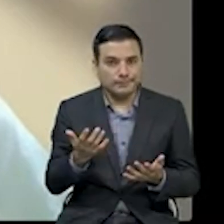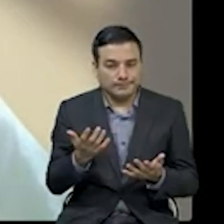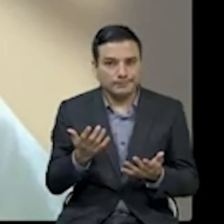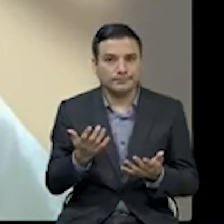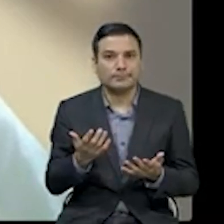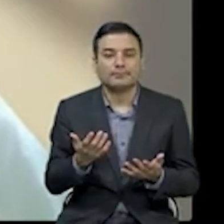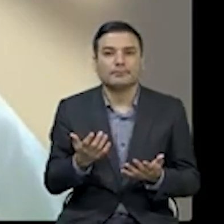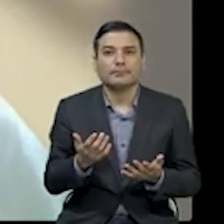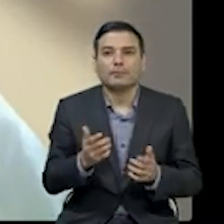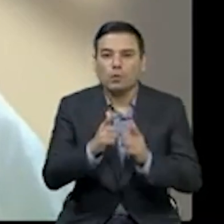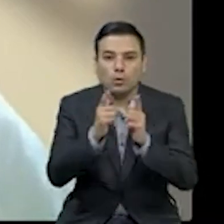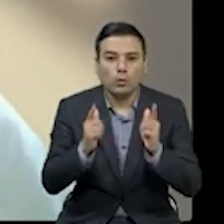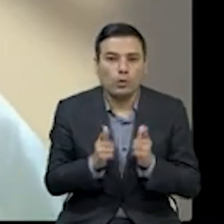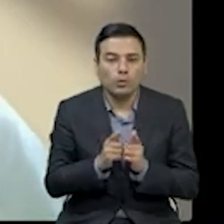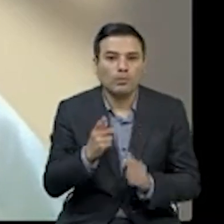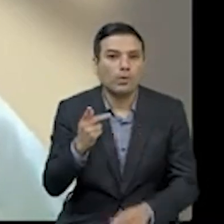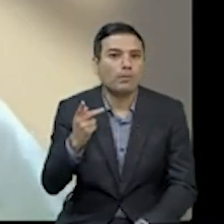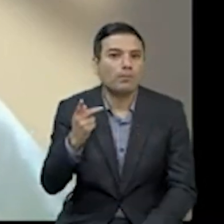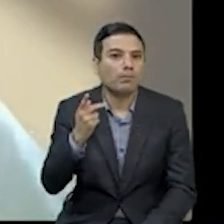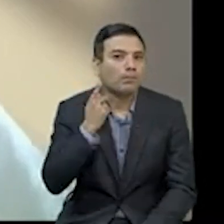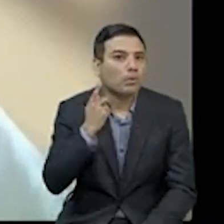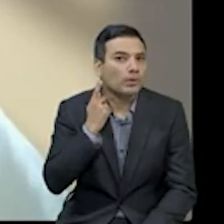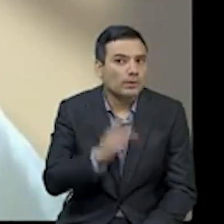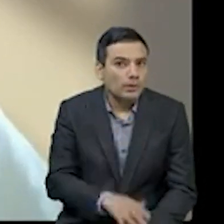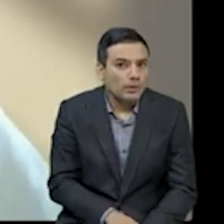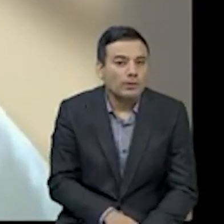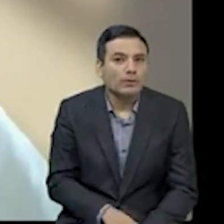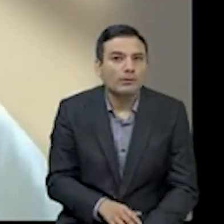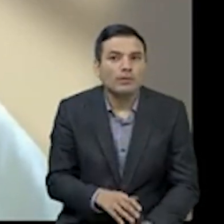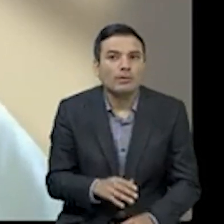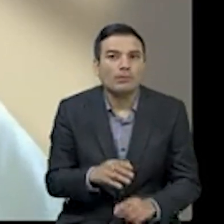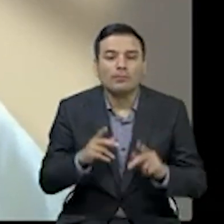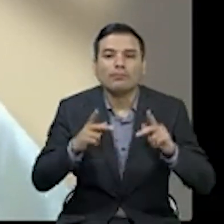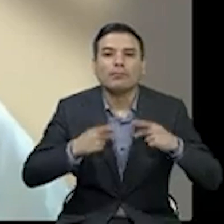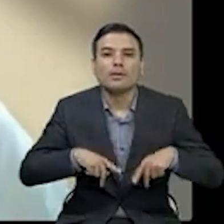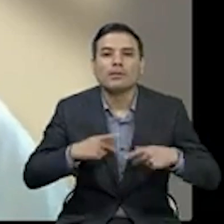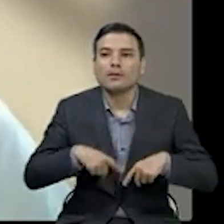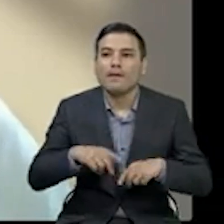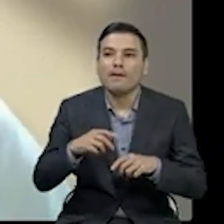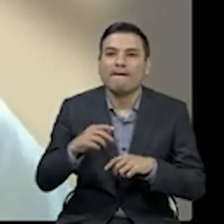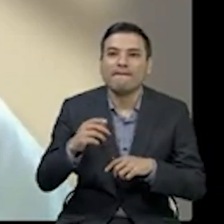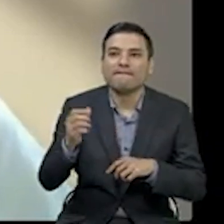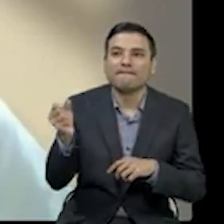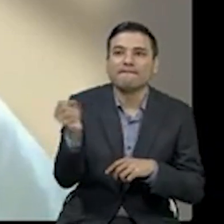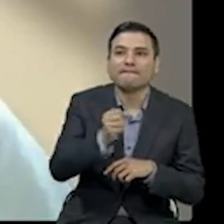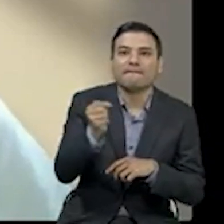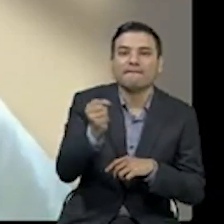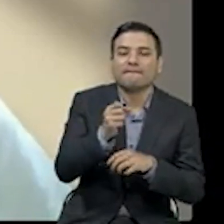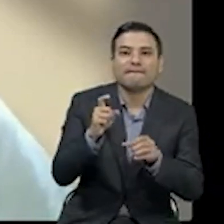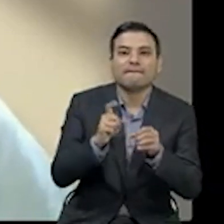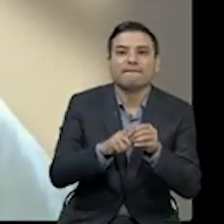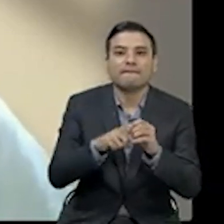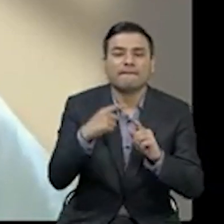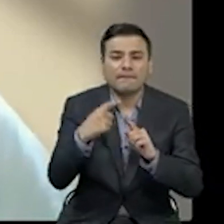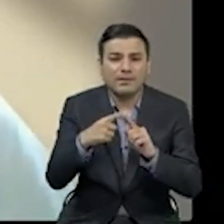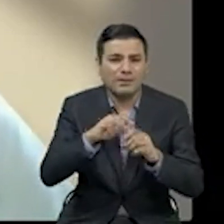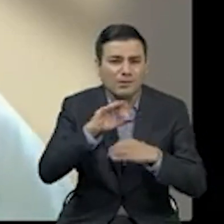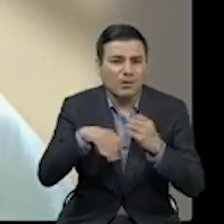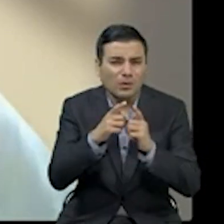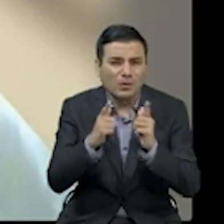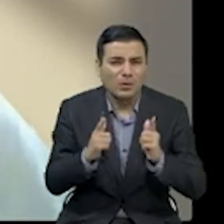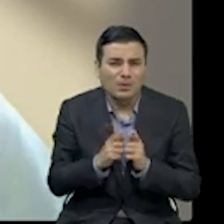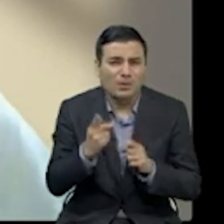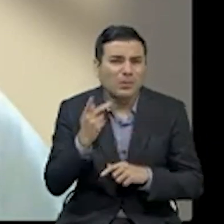están extendidos en todo lo ancho del espectro electoral. Pero independientemente de eso, personas que se hubieran